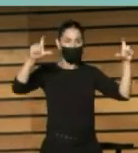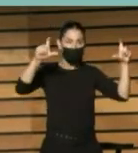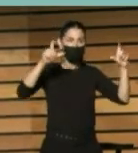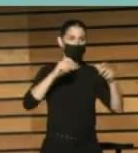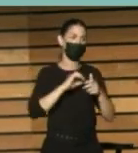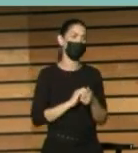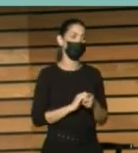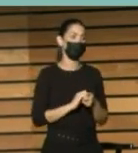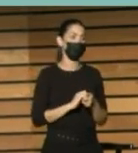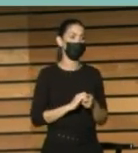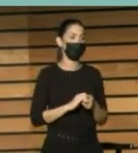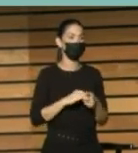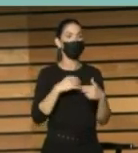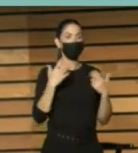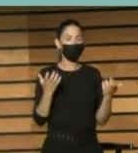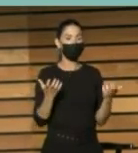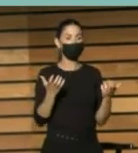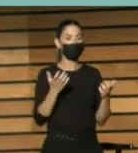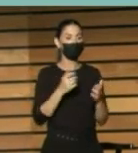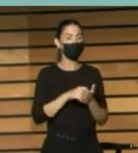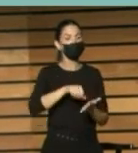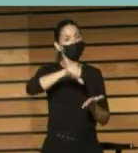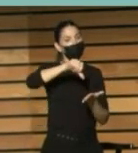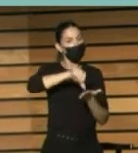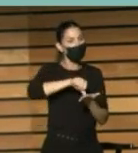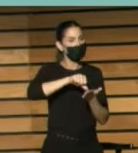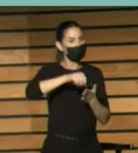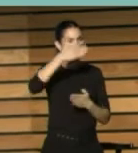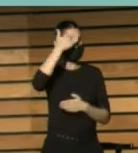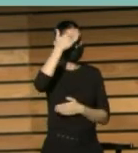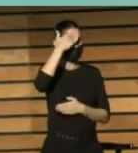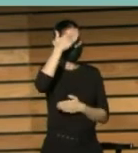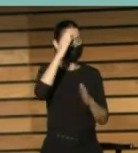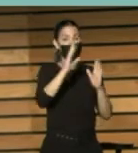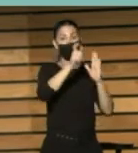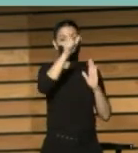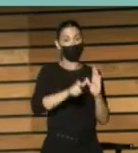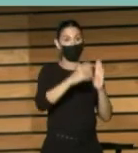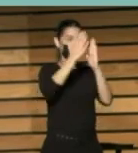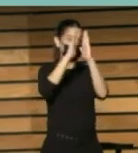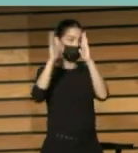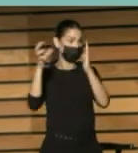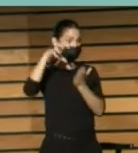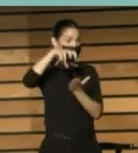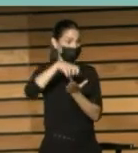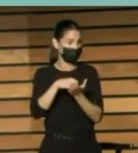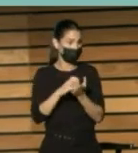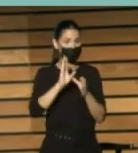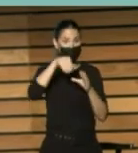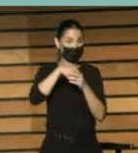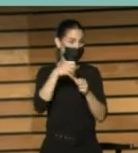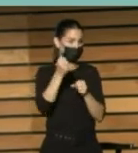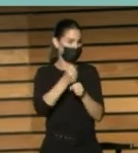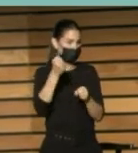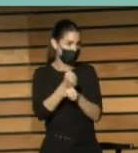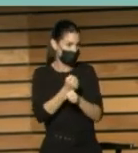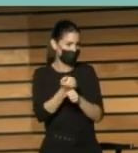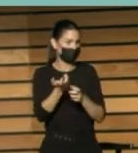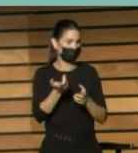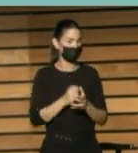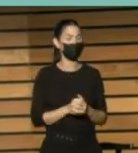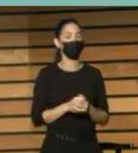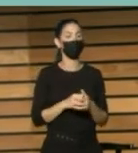supuesto, el núcleo duro, los bibliotecarios y bibliotecarias y los lectores y las lectoras, los usuarios de las